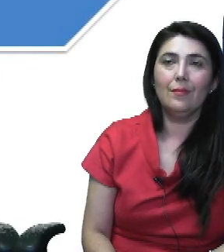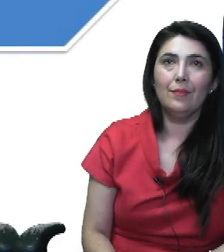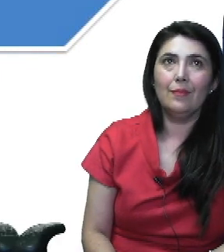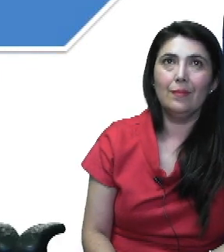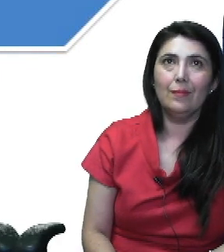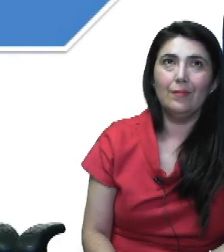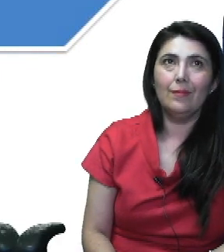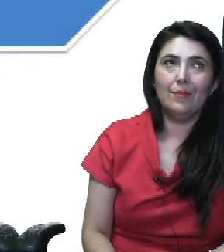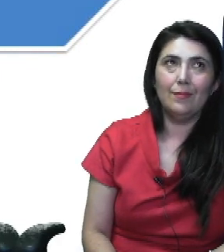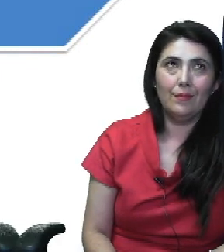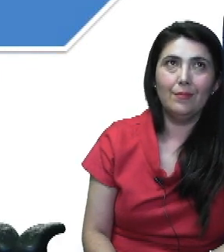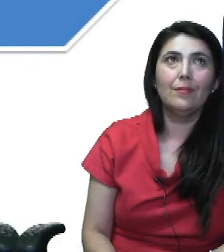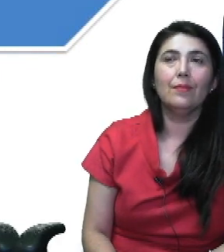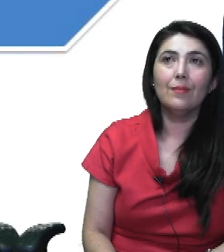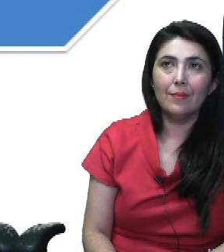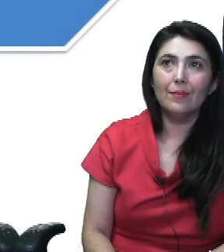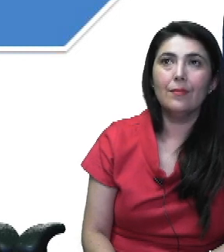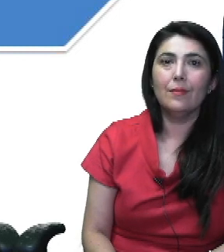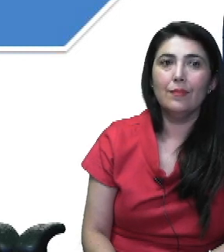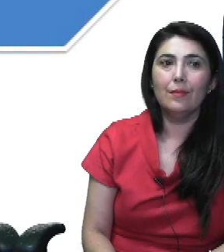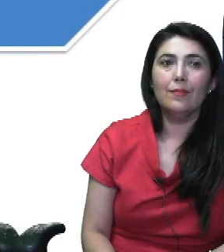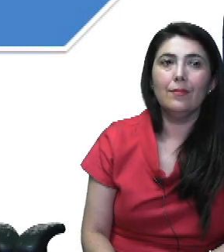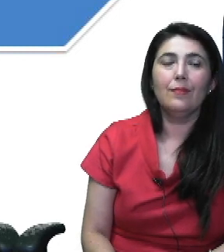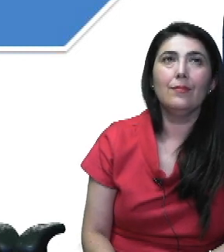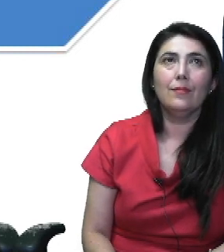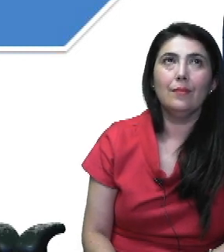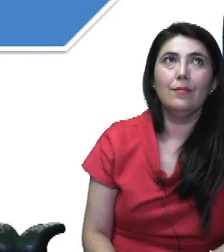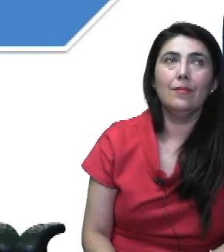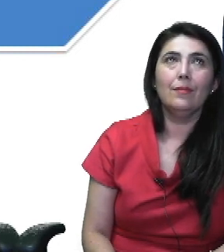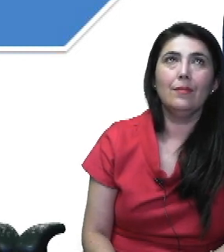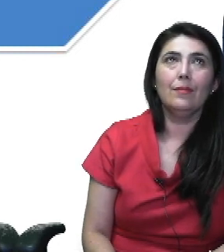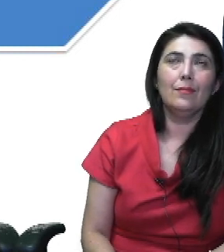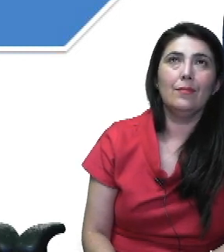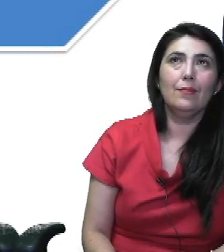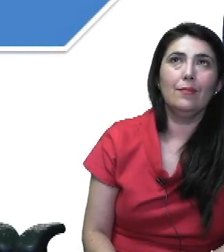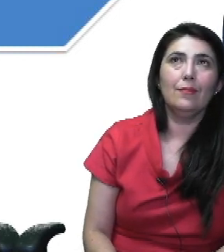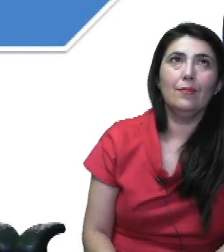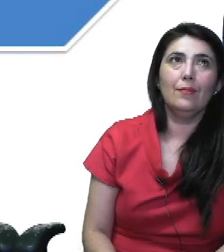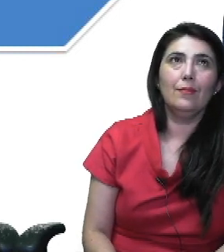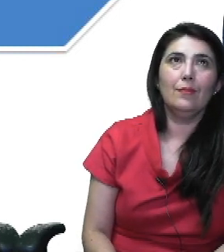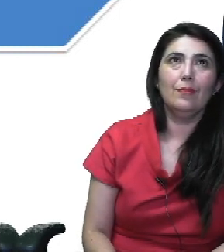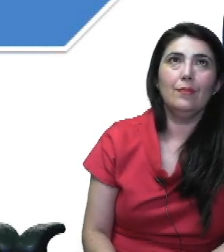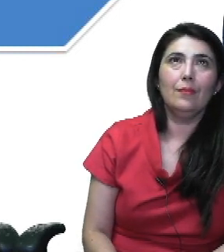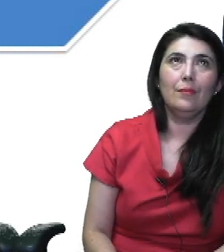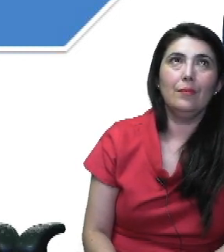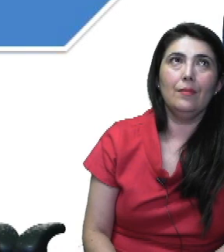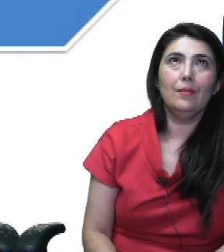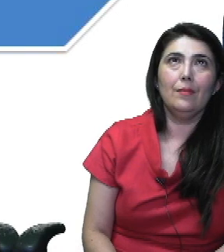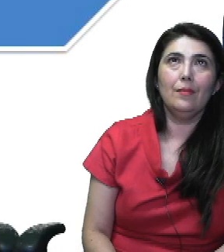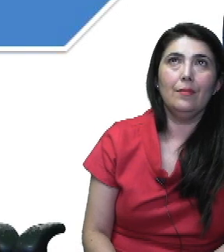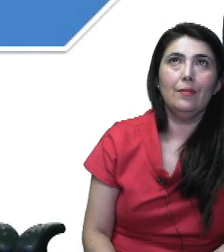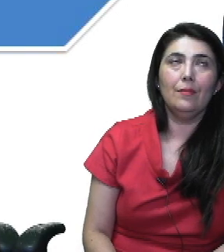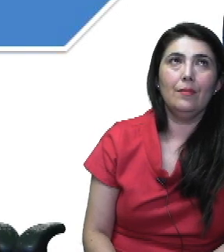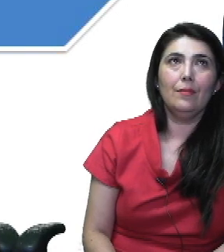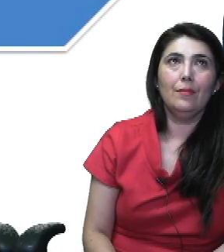sido muy claro también como lo hemos denominado, y que también tengan resultado y positivo para la comunidad